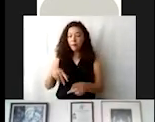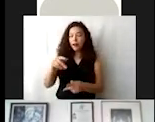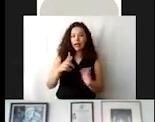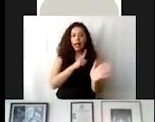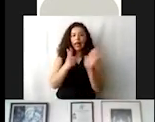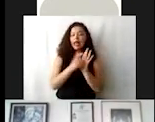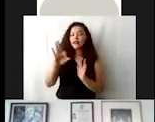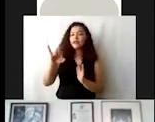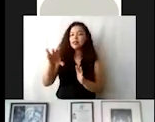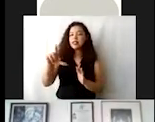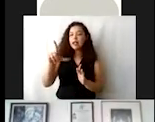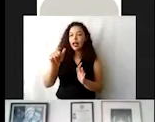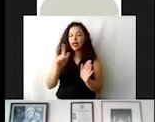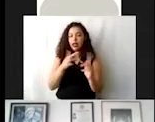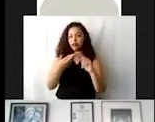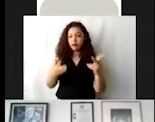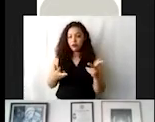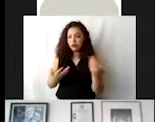Entonces, permítame.